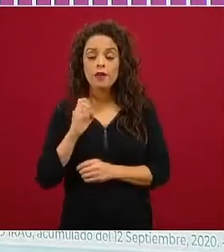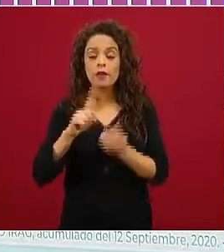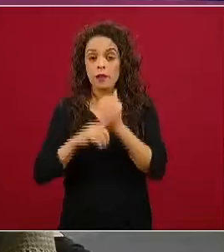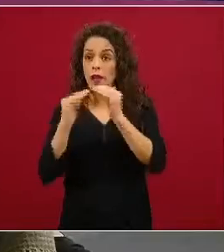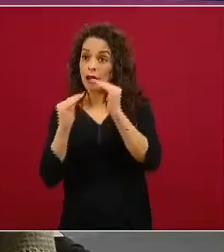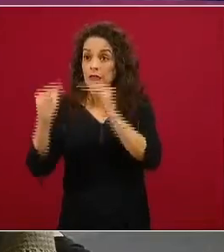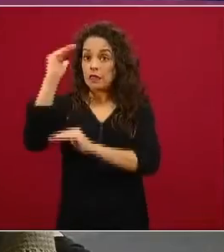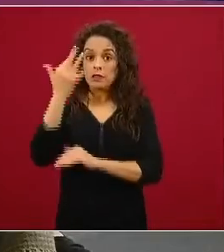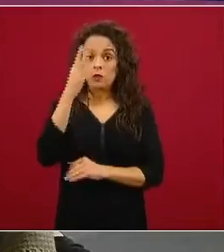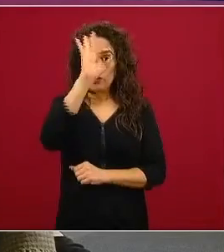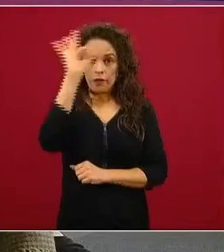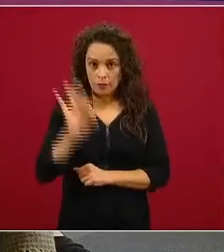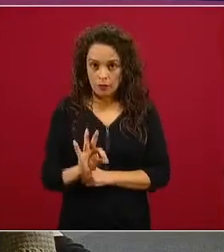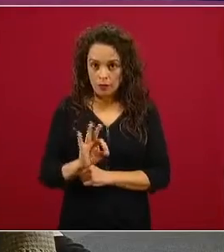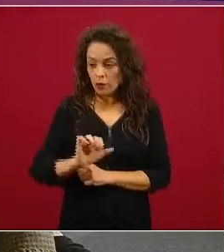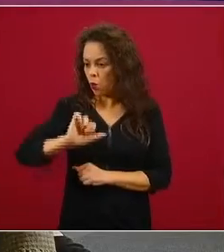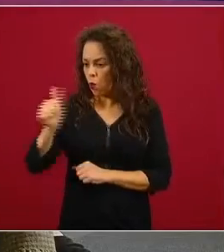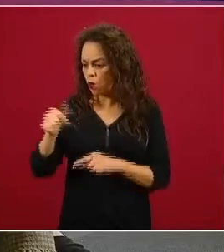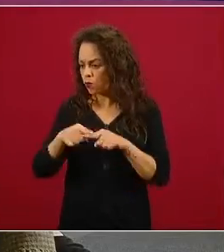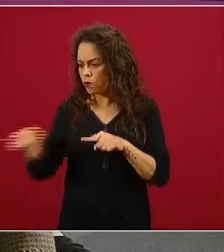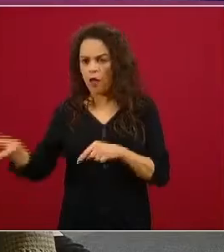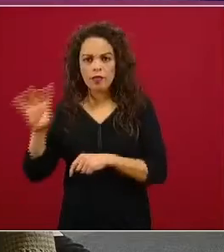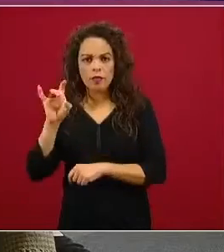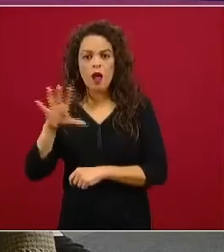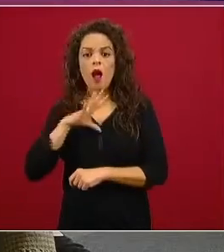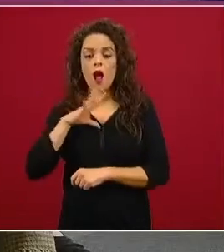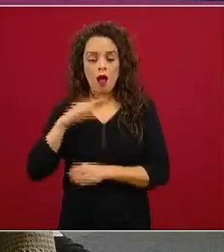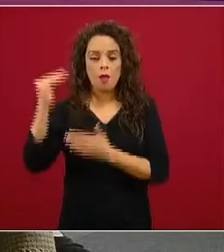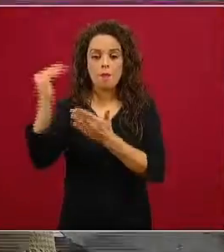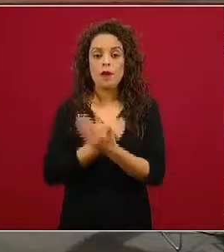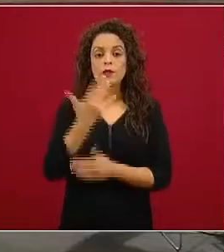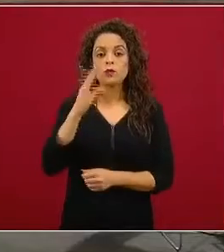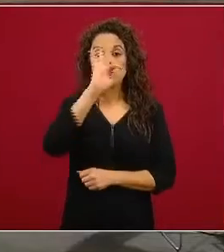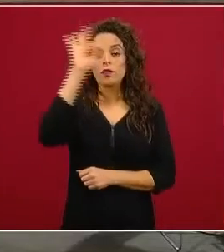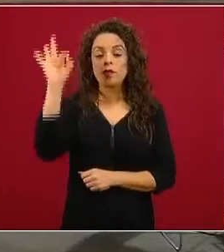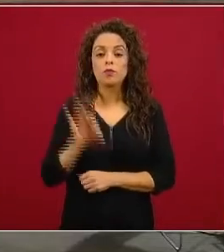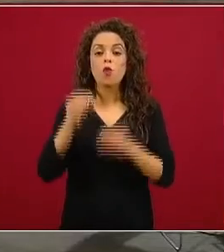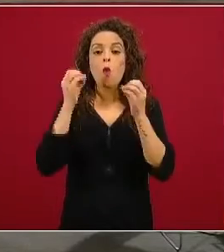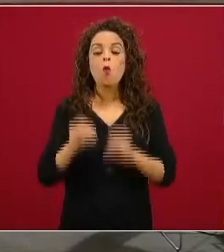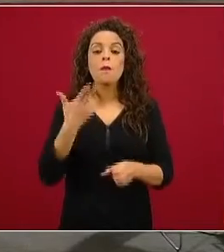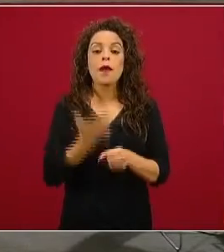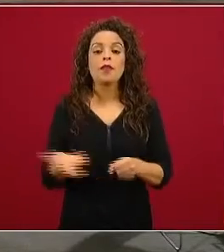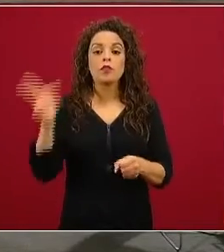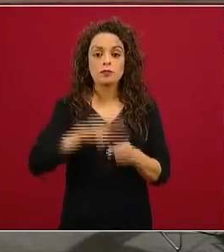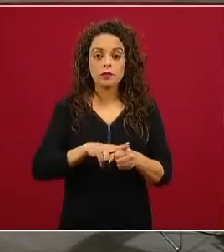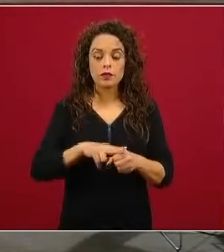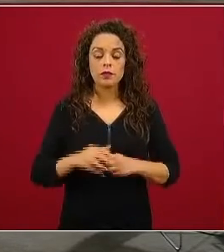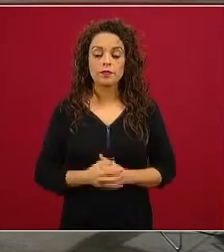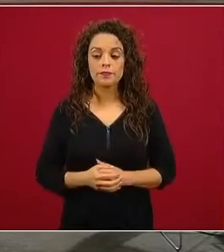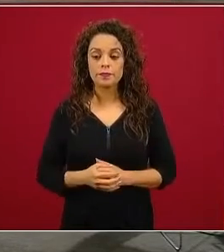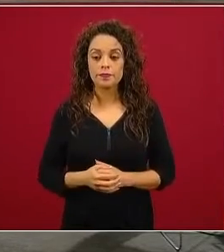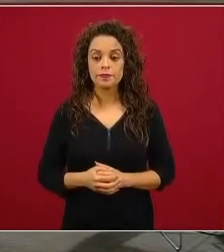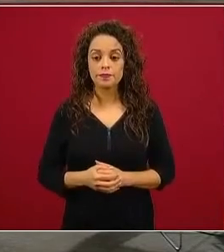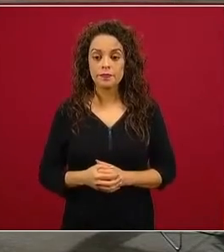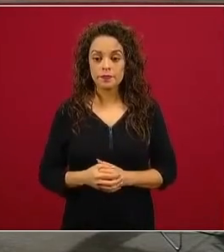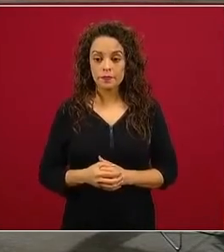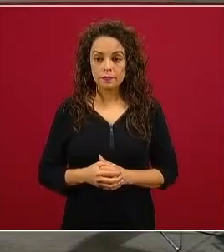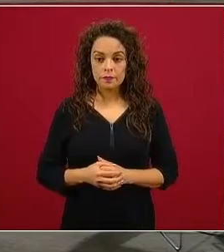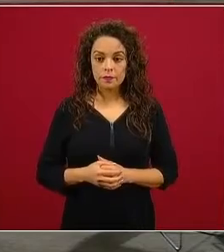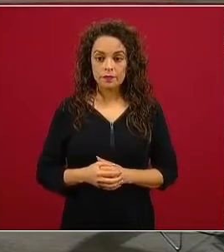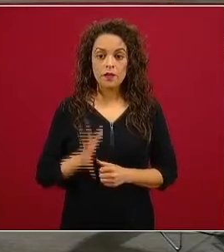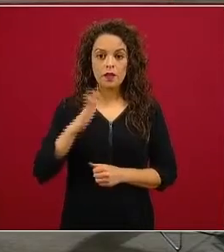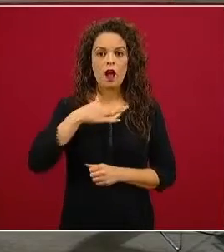entidades federativas, que son Colima y Nuevo León, las 2 entidades que, junto con otras 5, mantienen un incremento